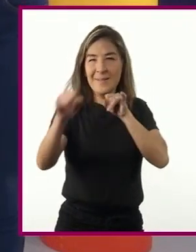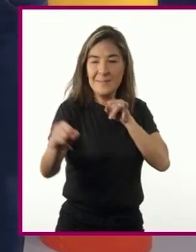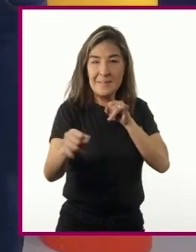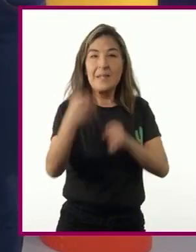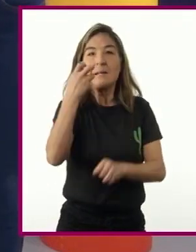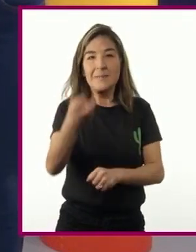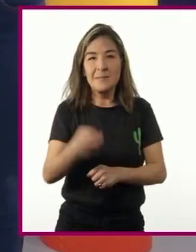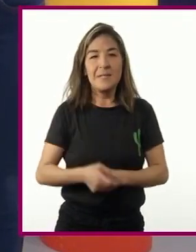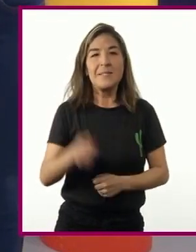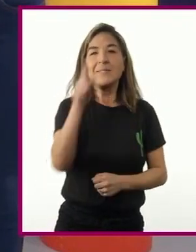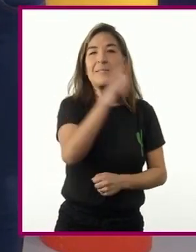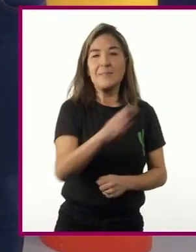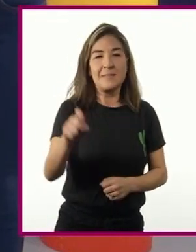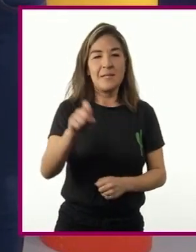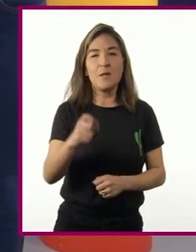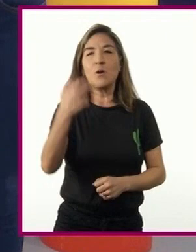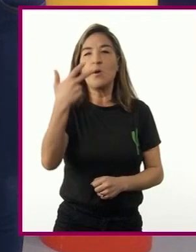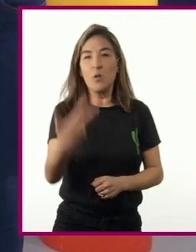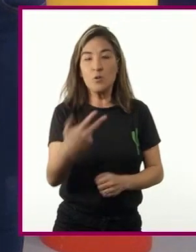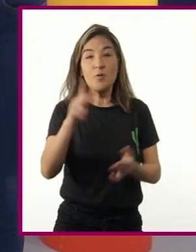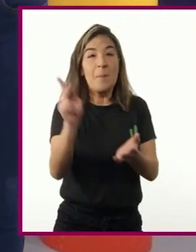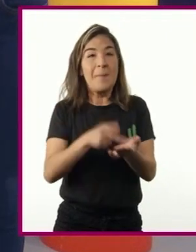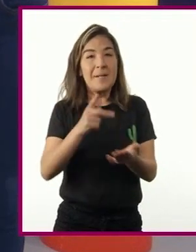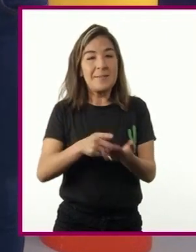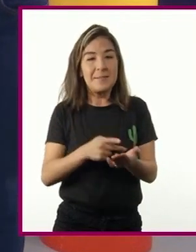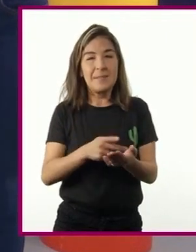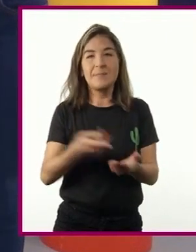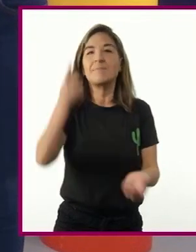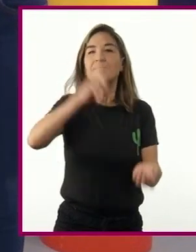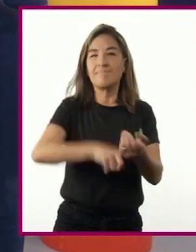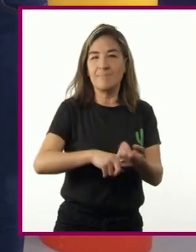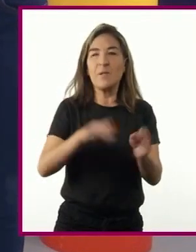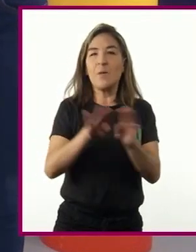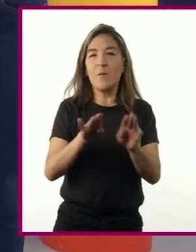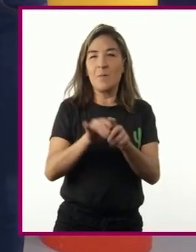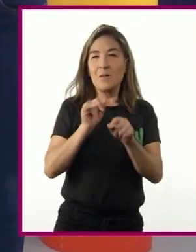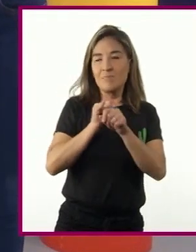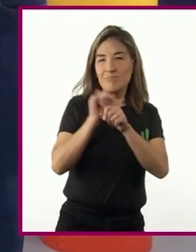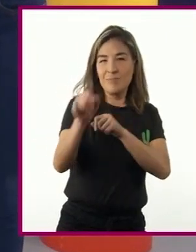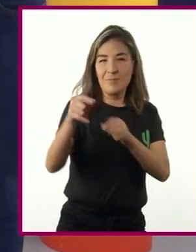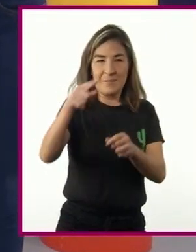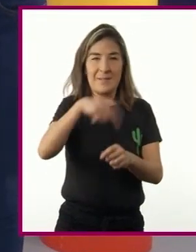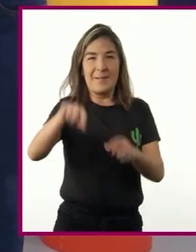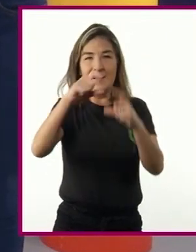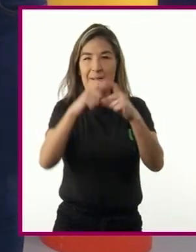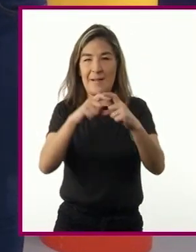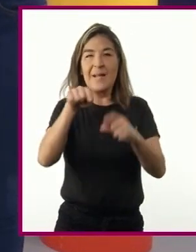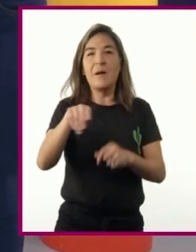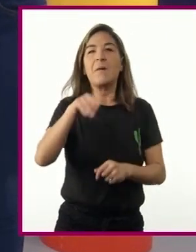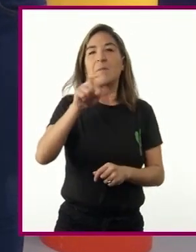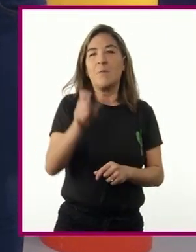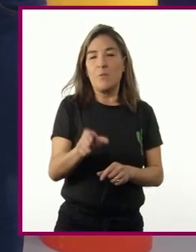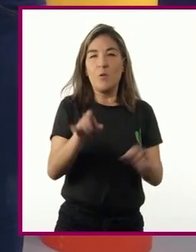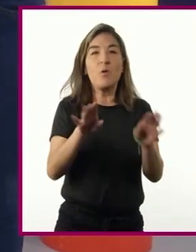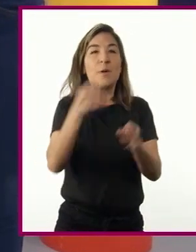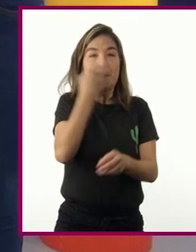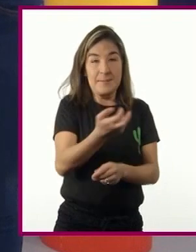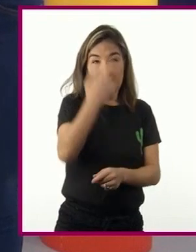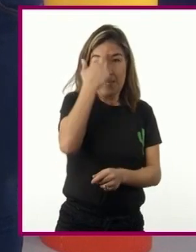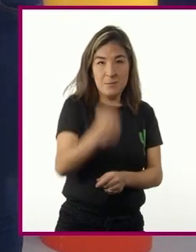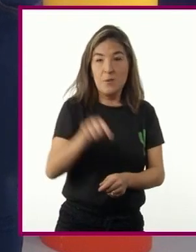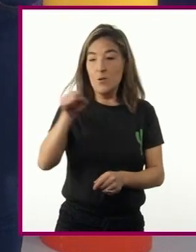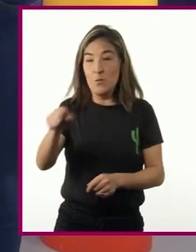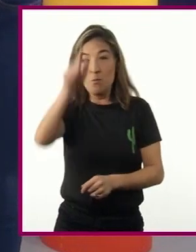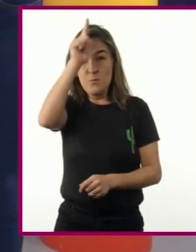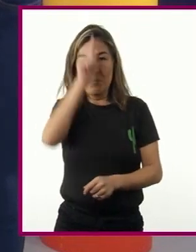era 108 veces el diámetro de la moneda. Por tanto, la distancia de la Luna